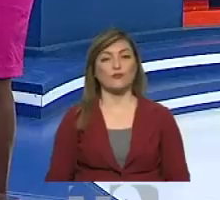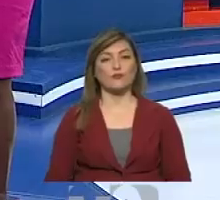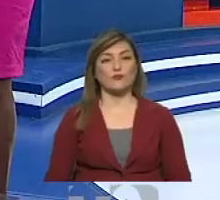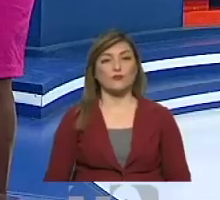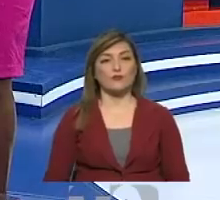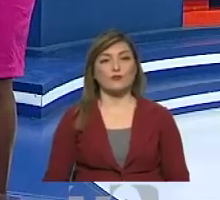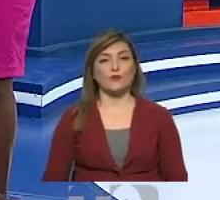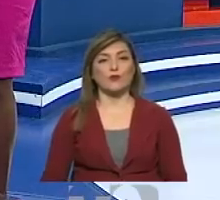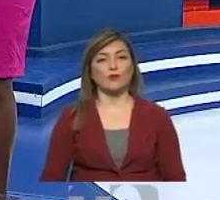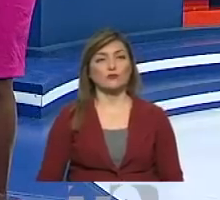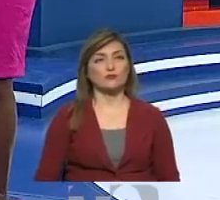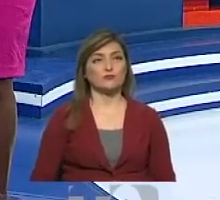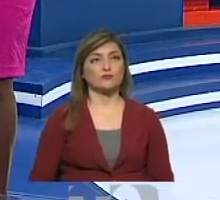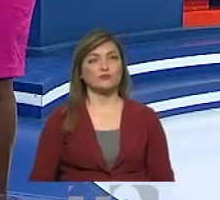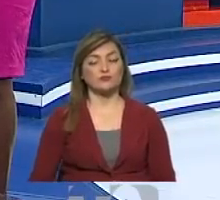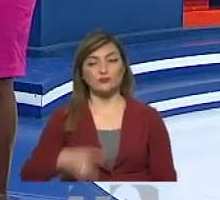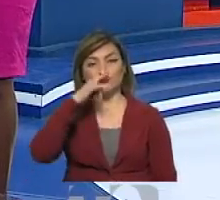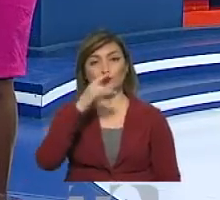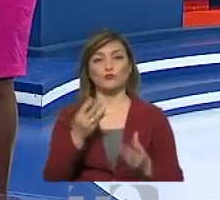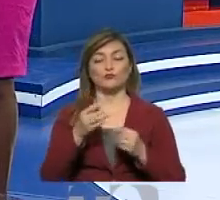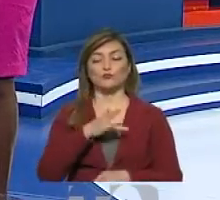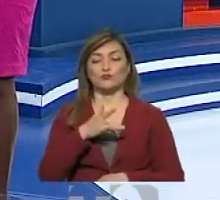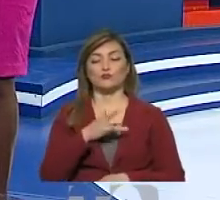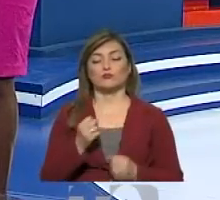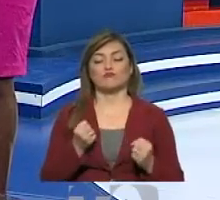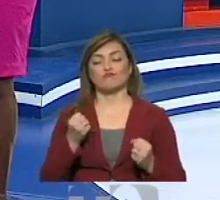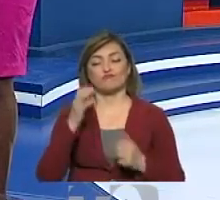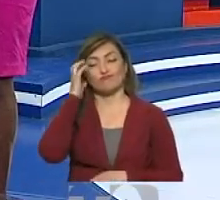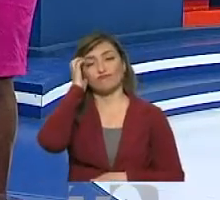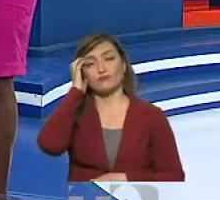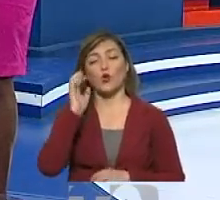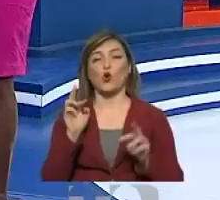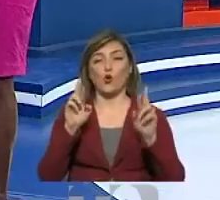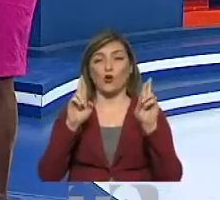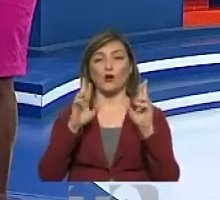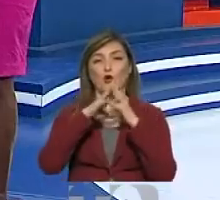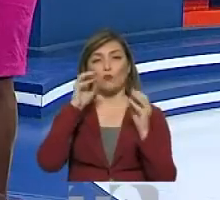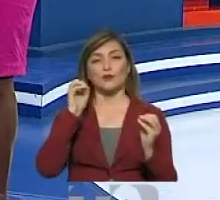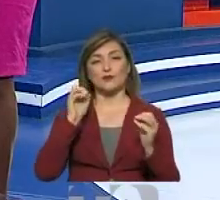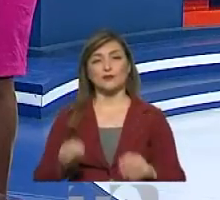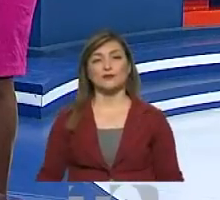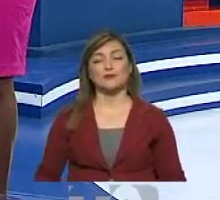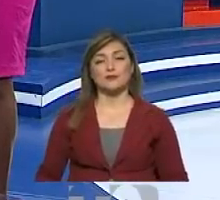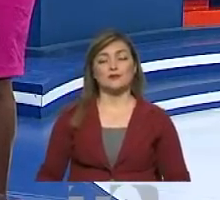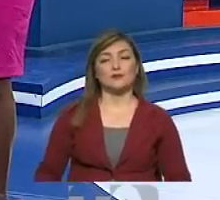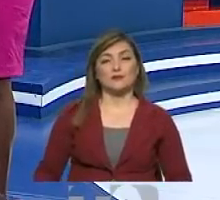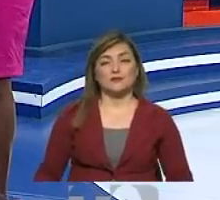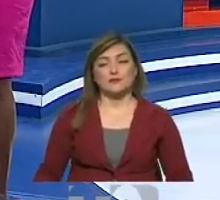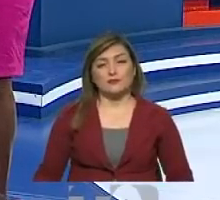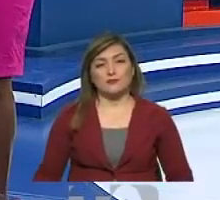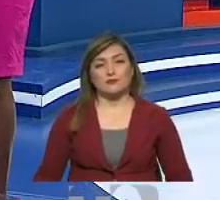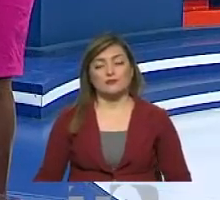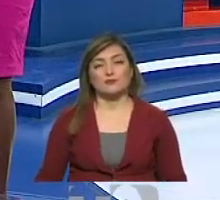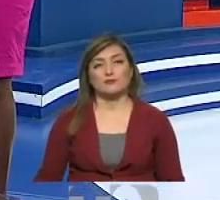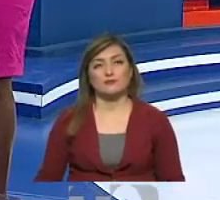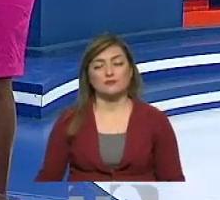Angustiados y aburridos, así se sienten muchísimos niños y ojalá las podamos entender. Ojalá cuando ya se acabe este semestre, este